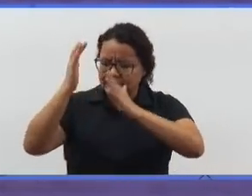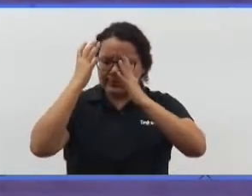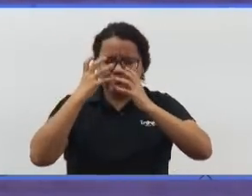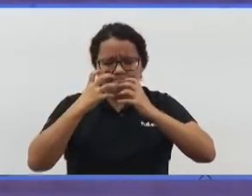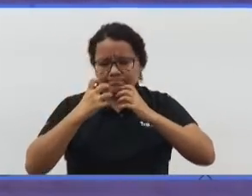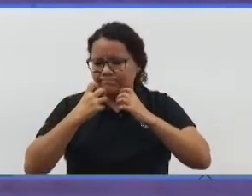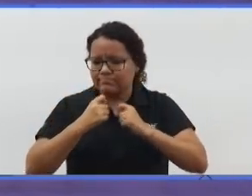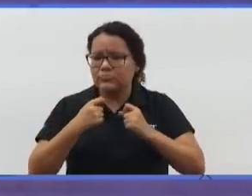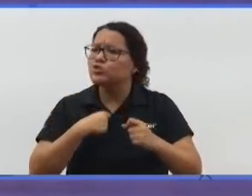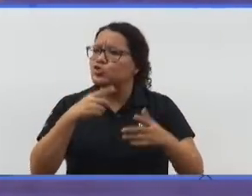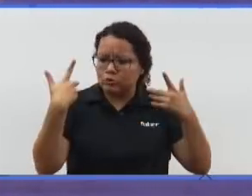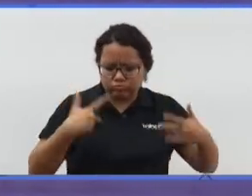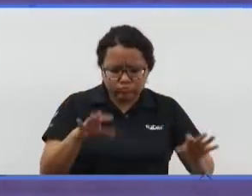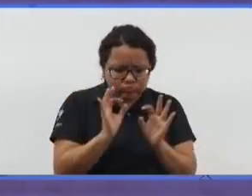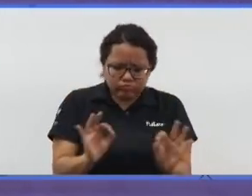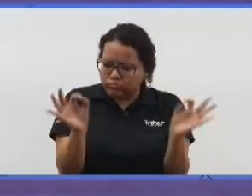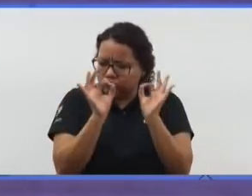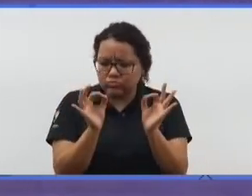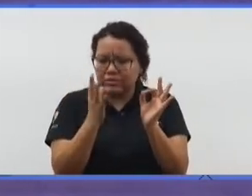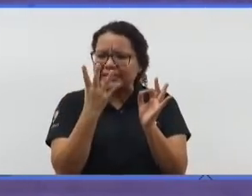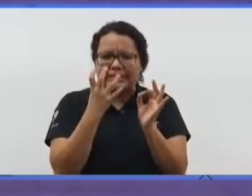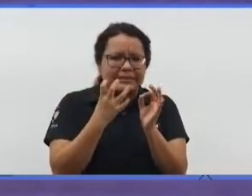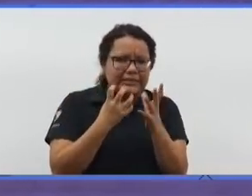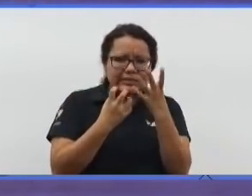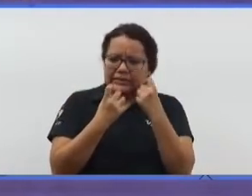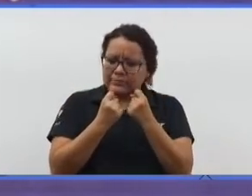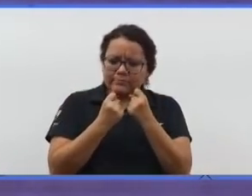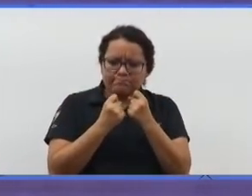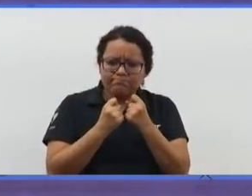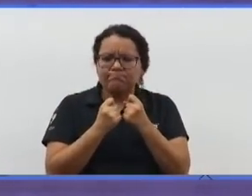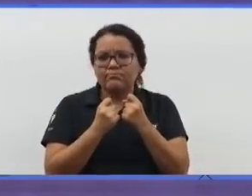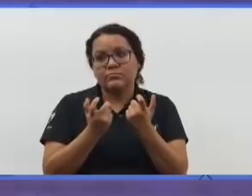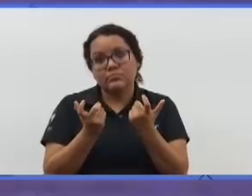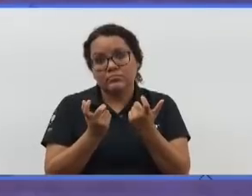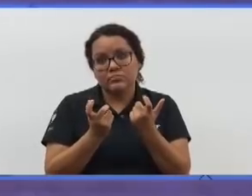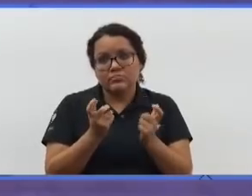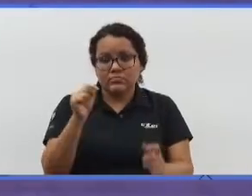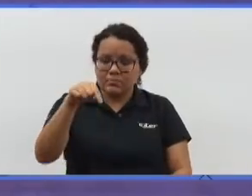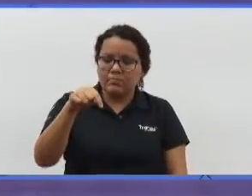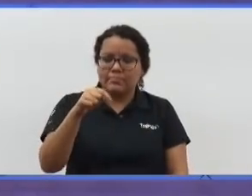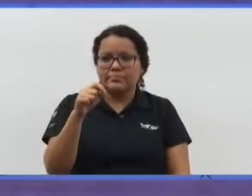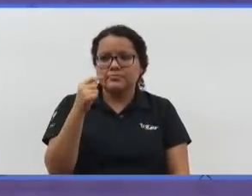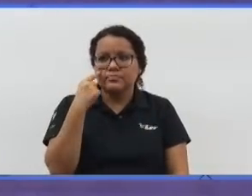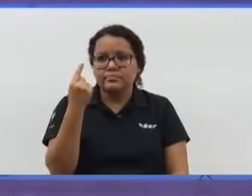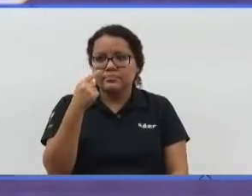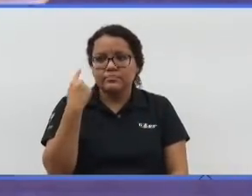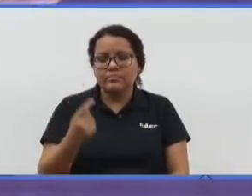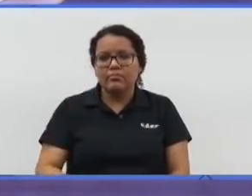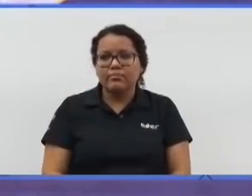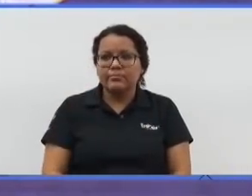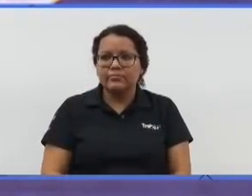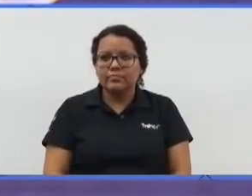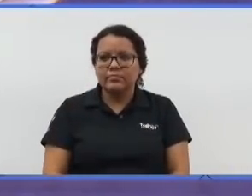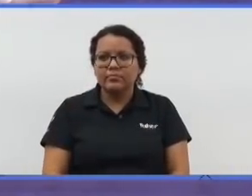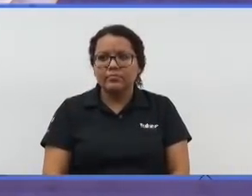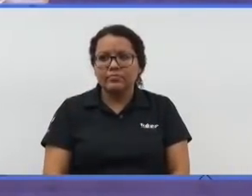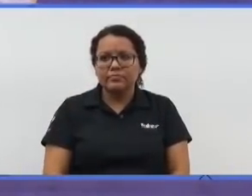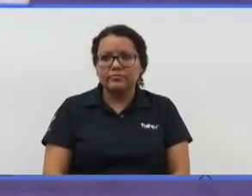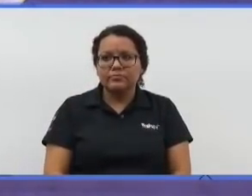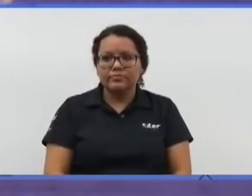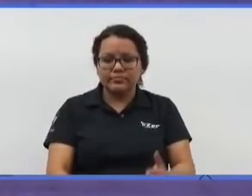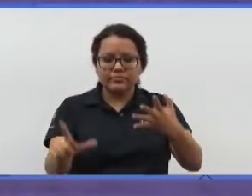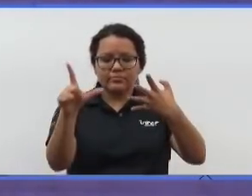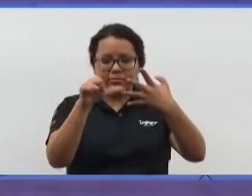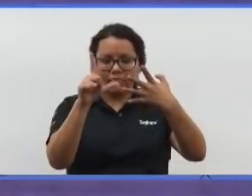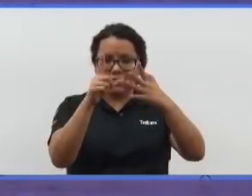de la excelencia quiero adorar dios a través de las cosas que suceden ahora si vaya conmigo a lucas 19 versículo